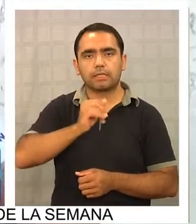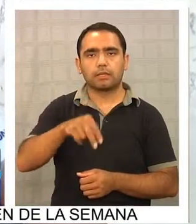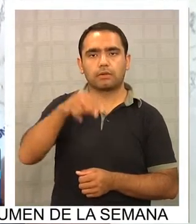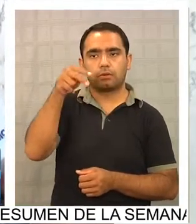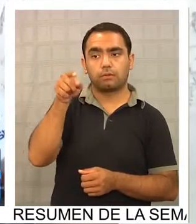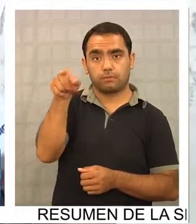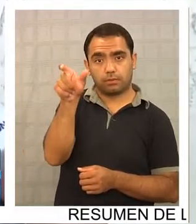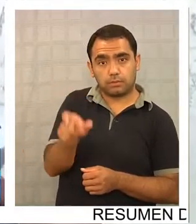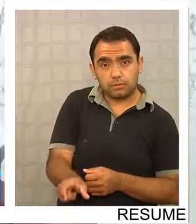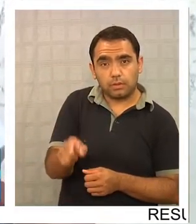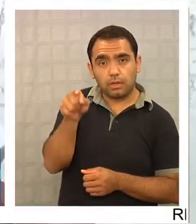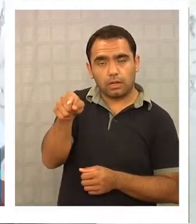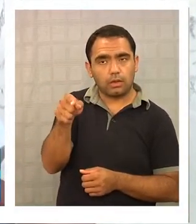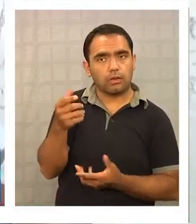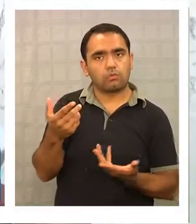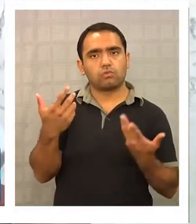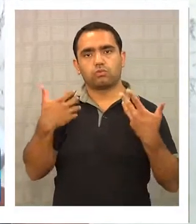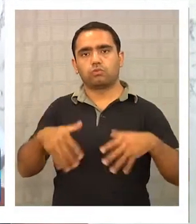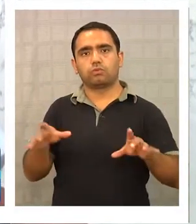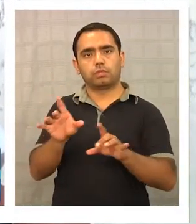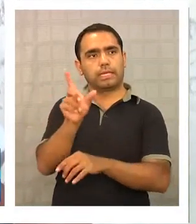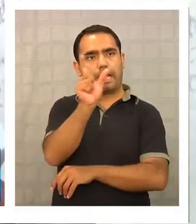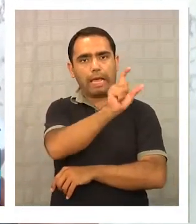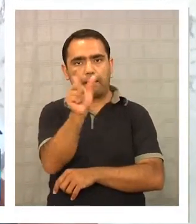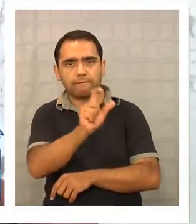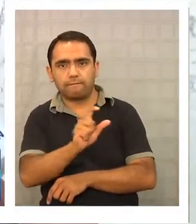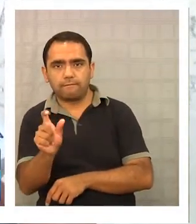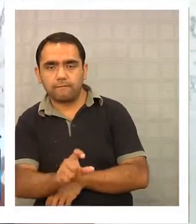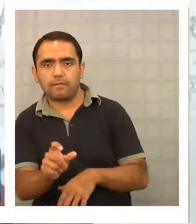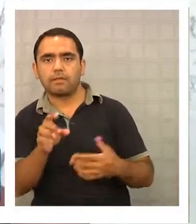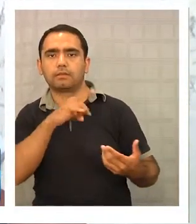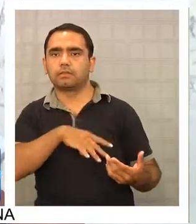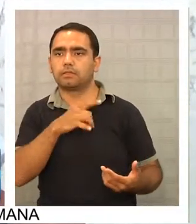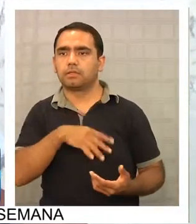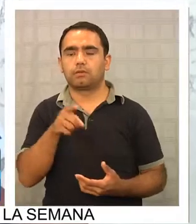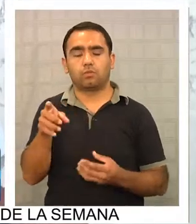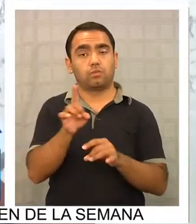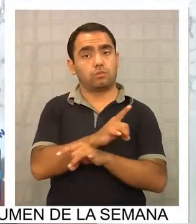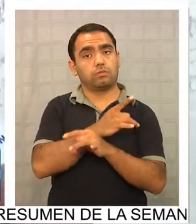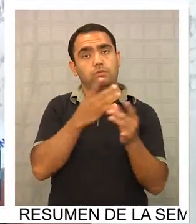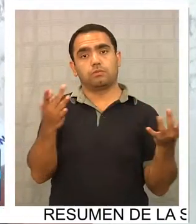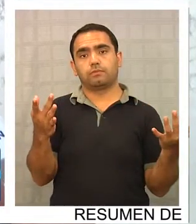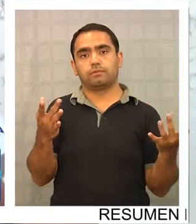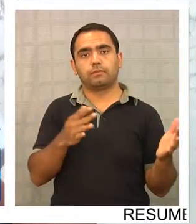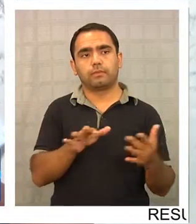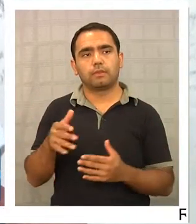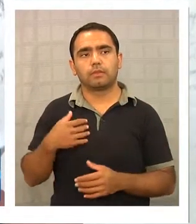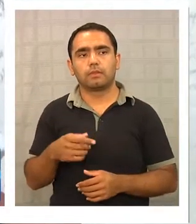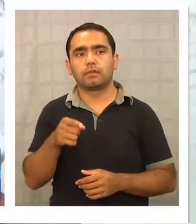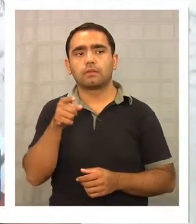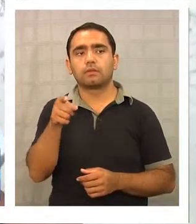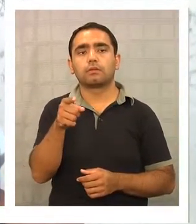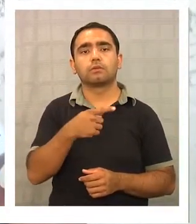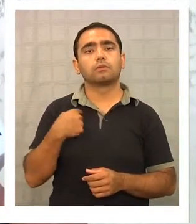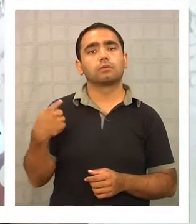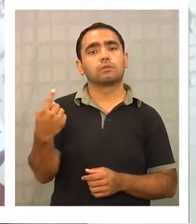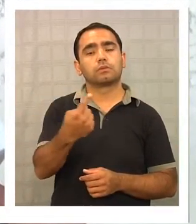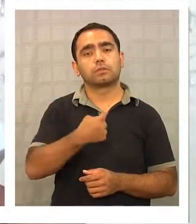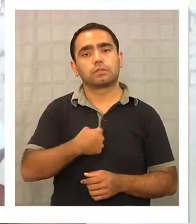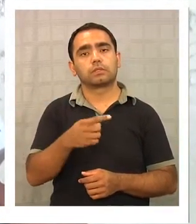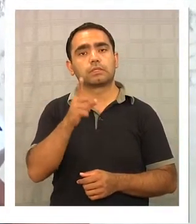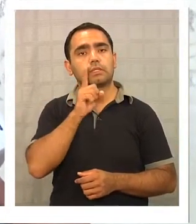el turno de Iquique. Es una suerte para la ciudad tener un artista como Nelson aquí en el norte de Chile, es su primera